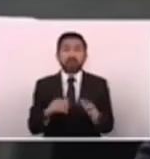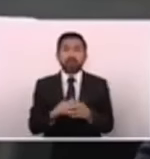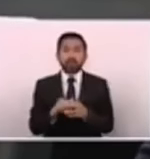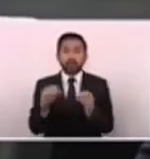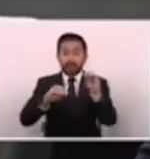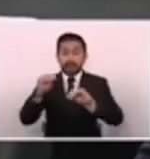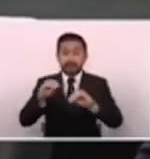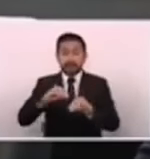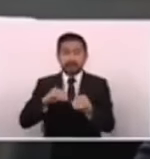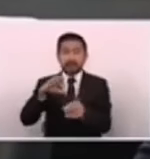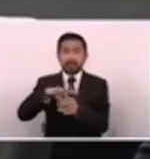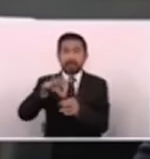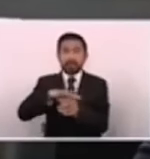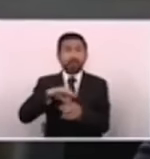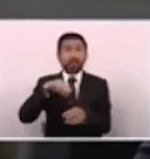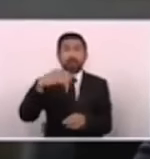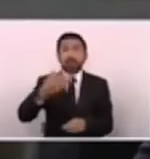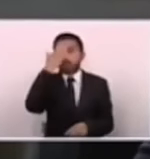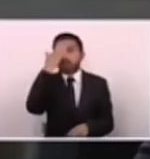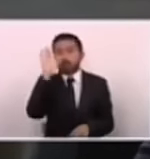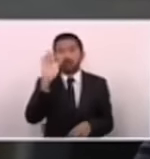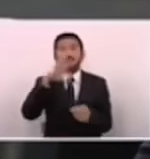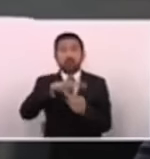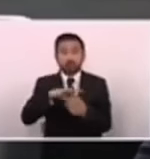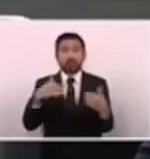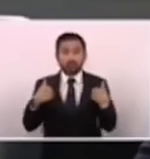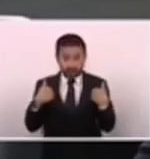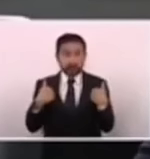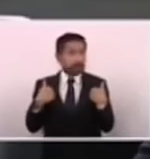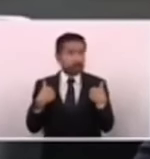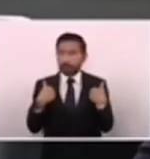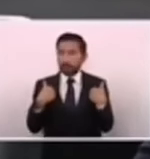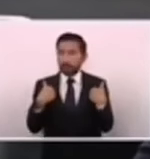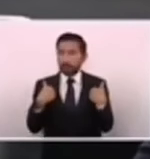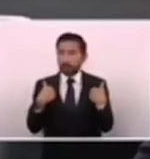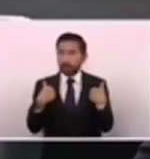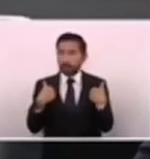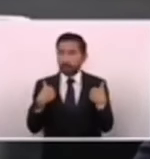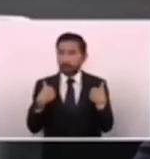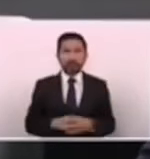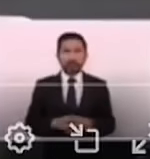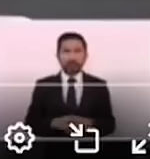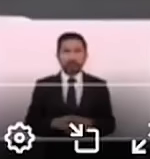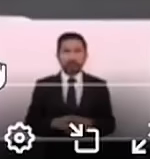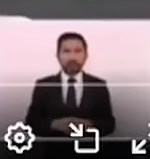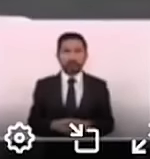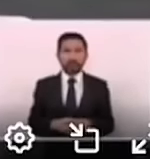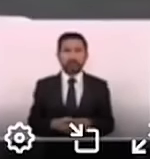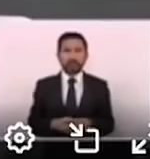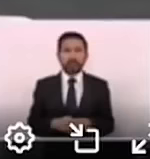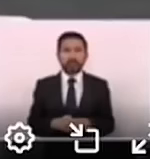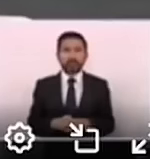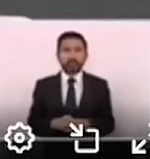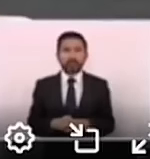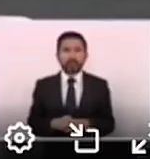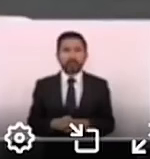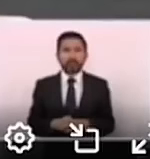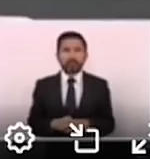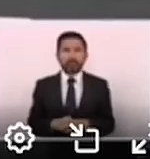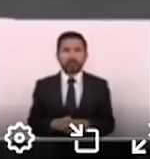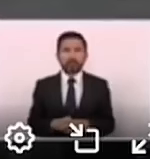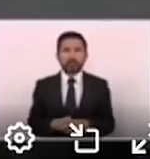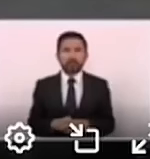hagámoslo mejor ahorita, porque si no, después no sabemos si contamos con los votos. ¡Qué paloma, verdad! ¡Qué